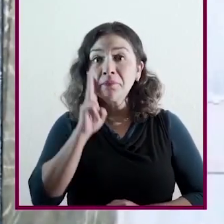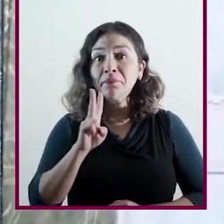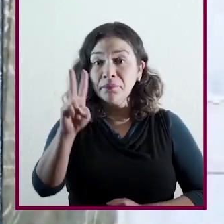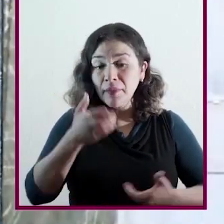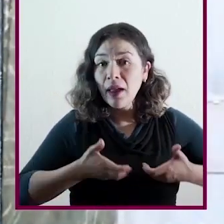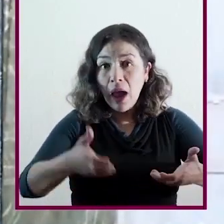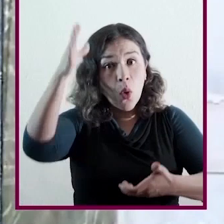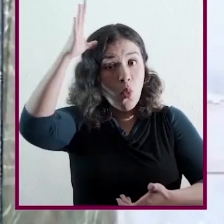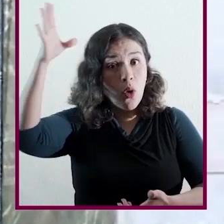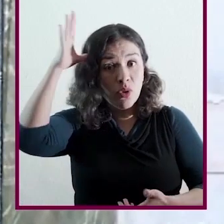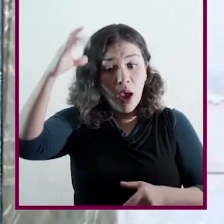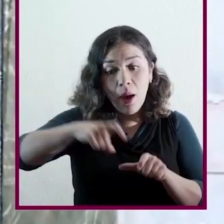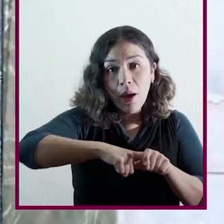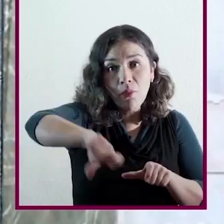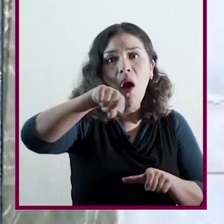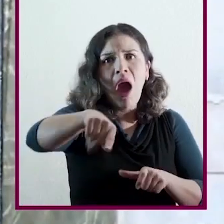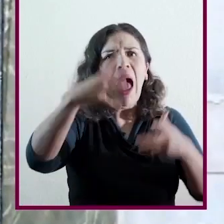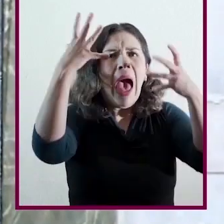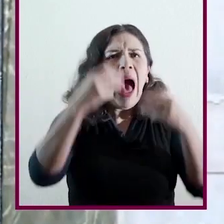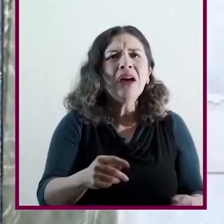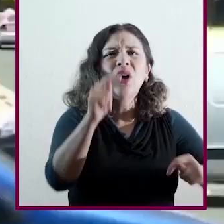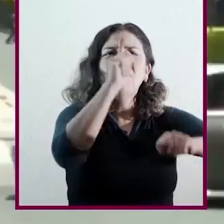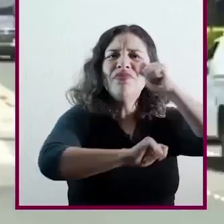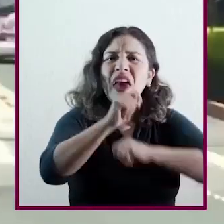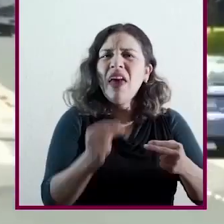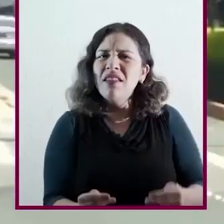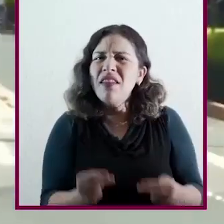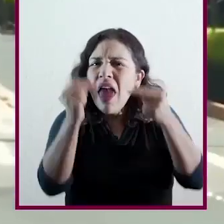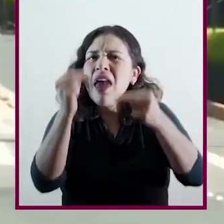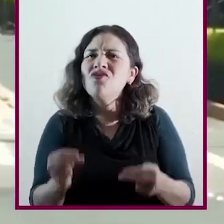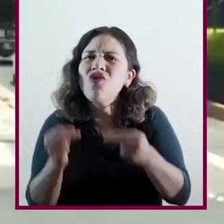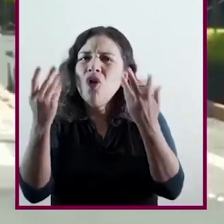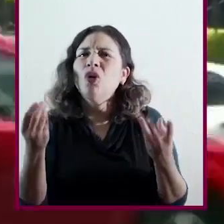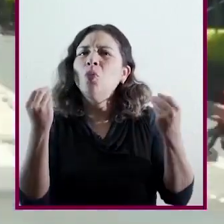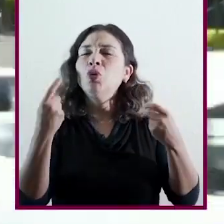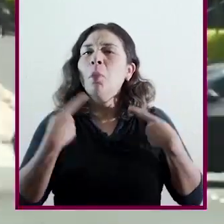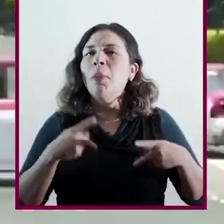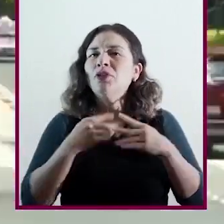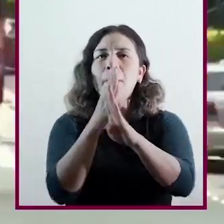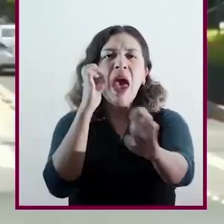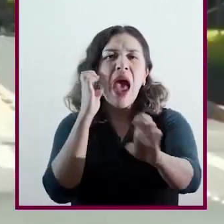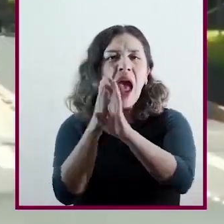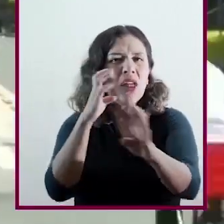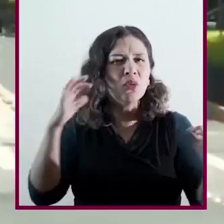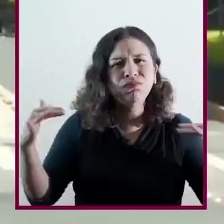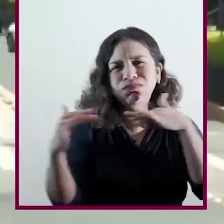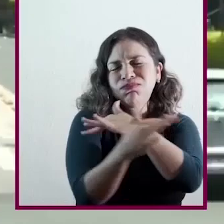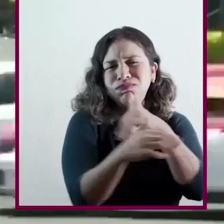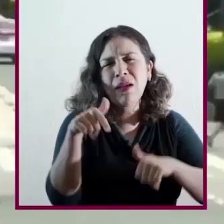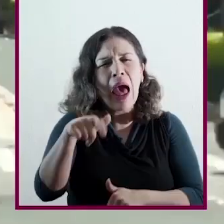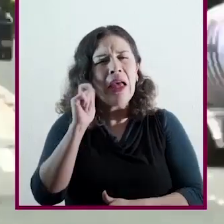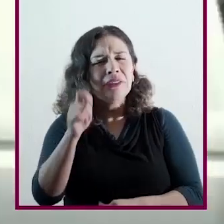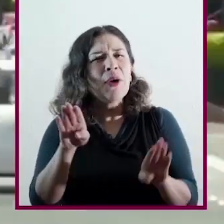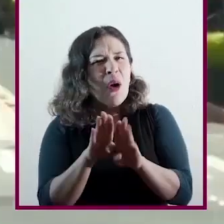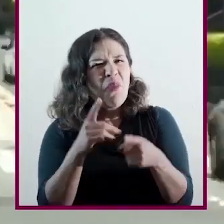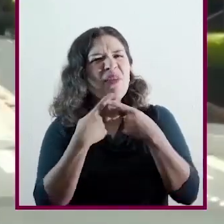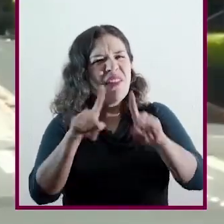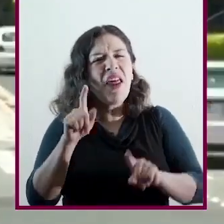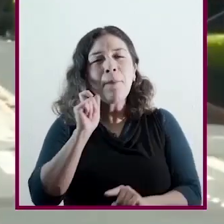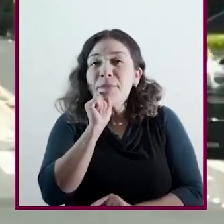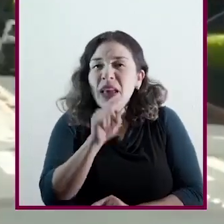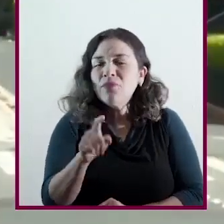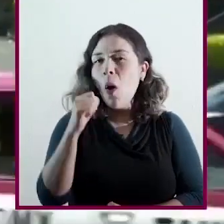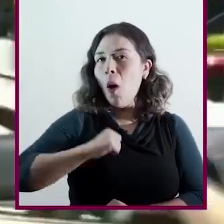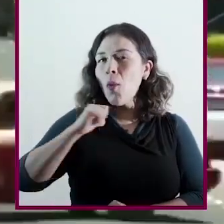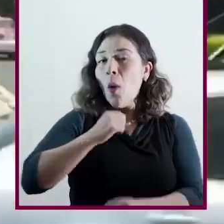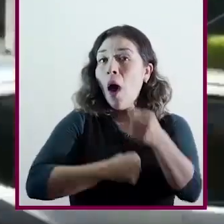La vista de la Avenida Cuauhtémoc, repleta de comercios y con el paso incesante del Metrobús, contrasta con el mismo ángulo